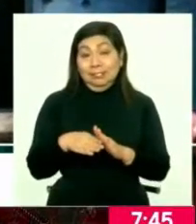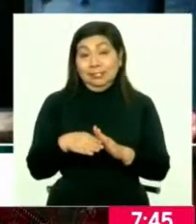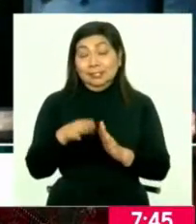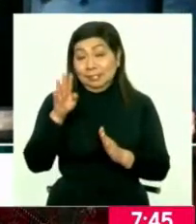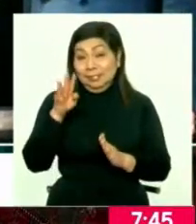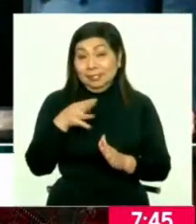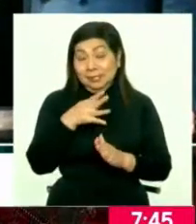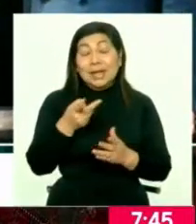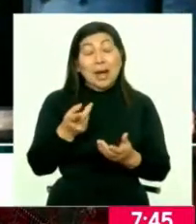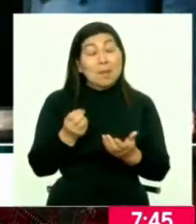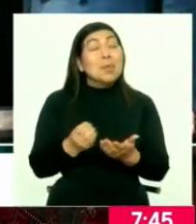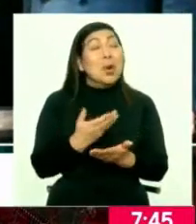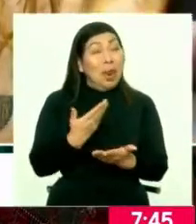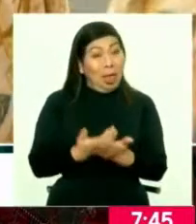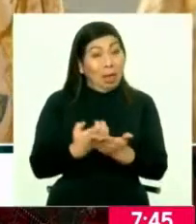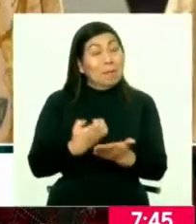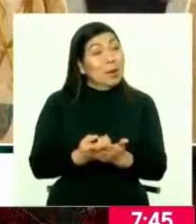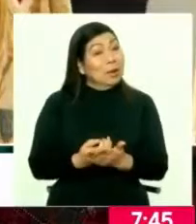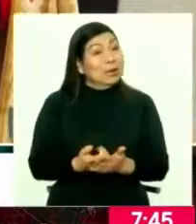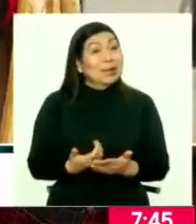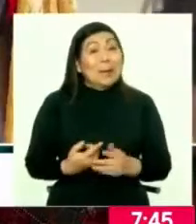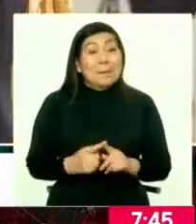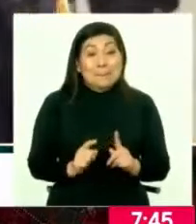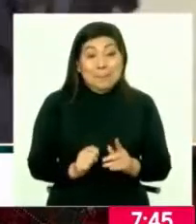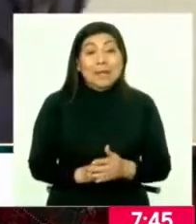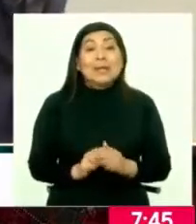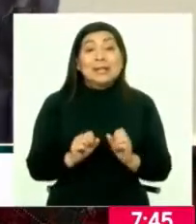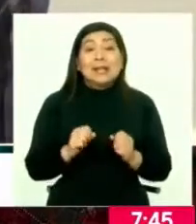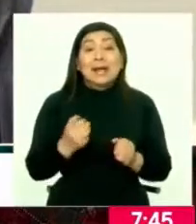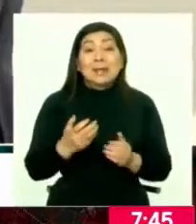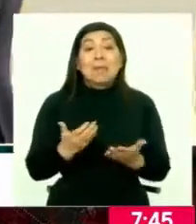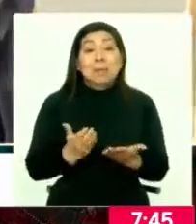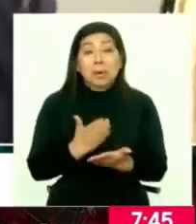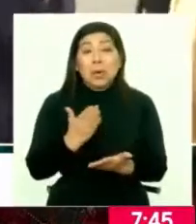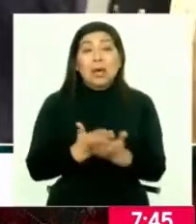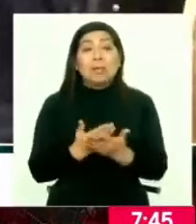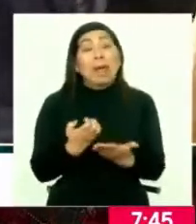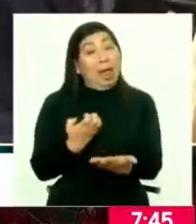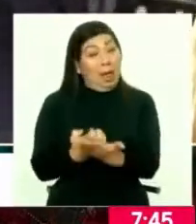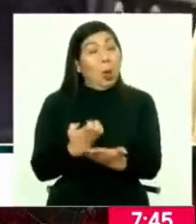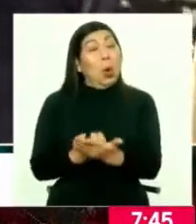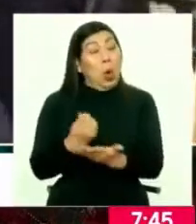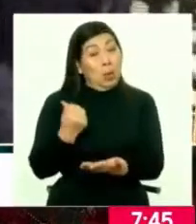hay una crisis económica, ¿no? No es muy severa, pero existe.